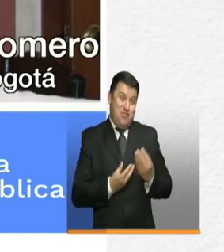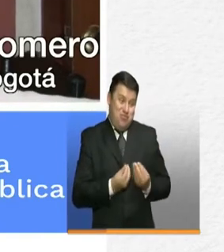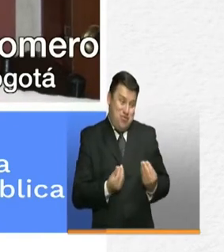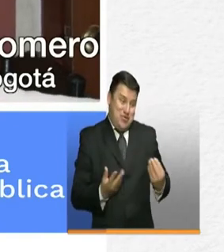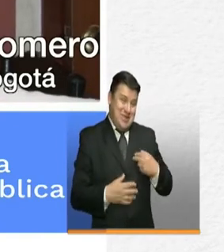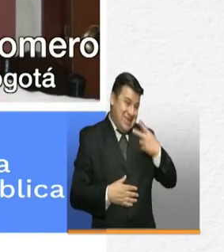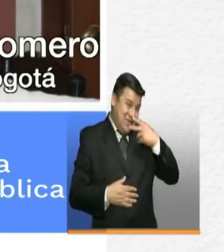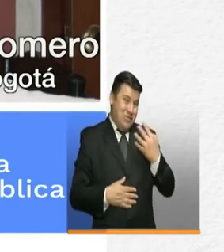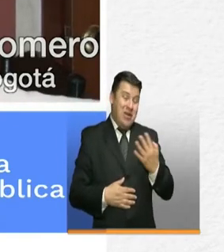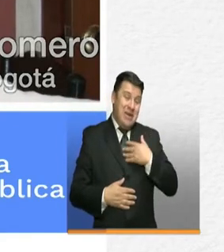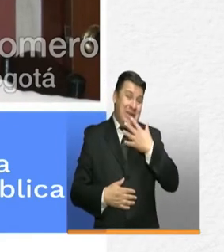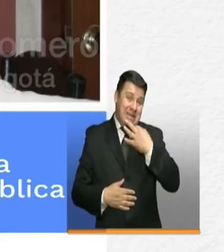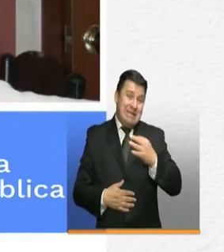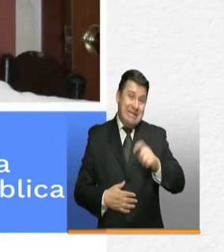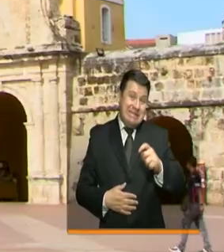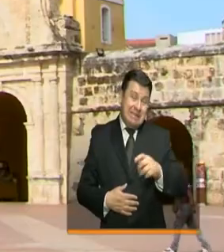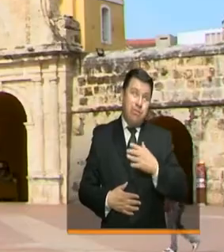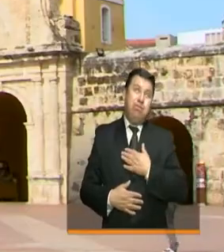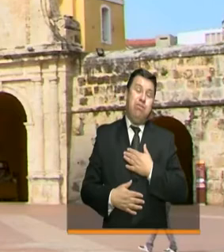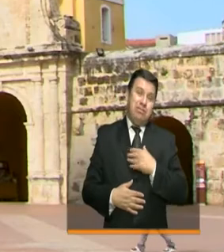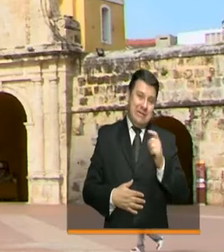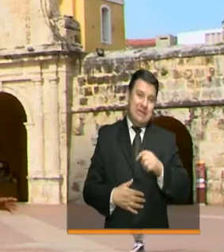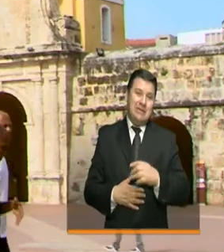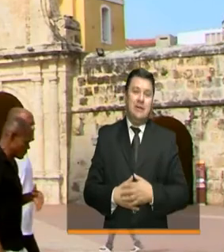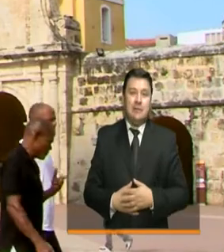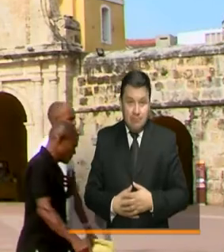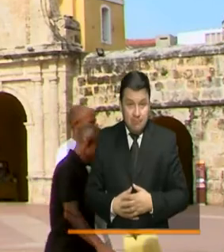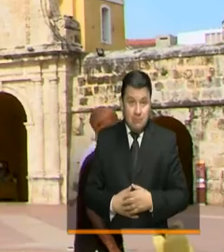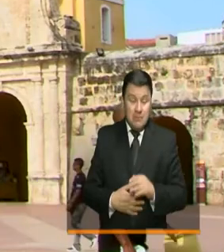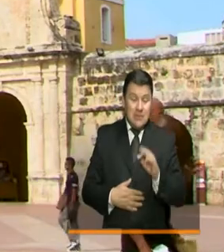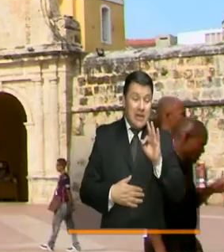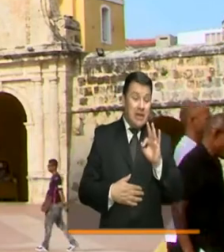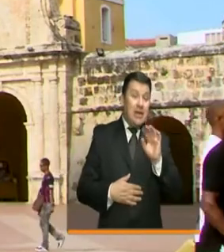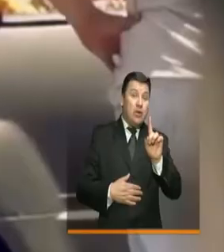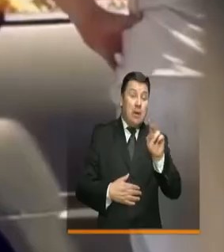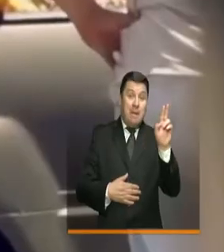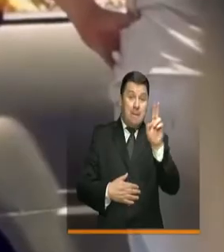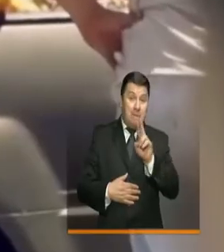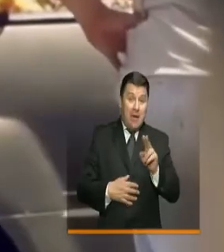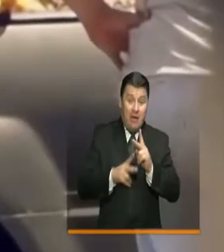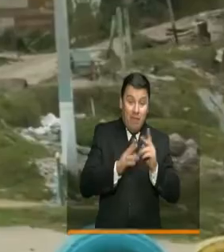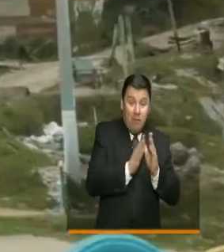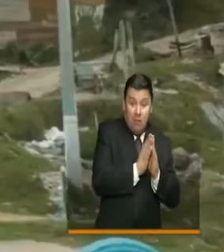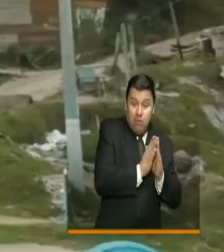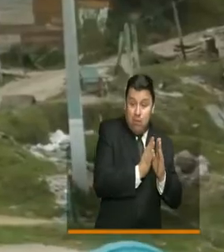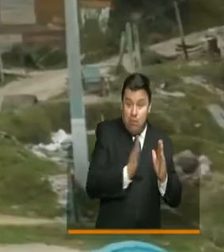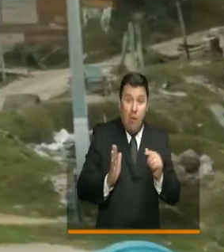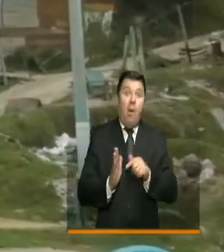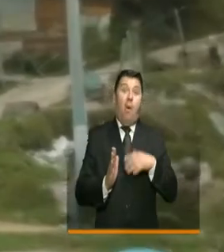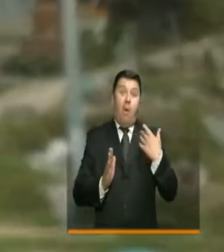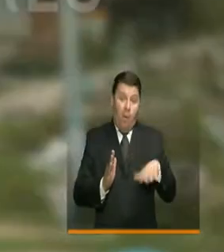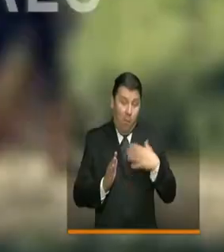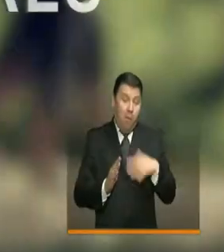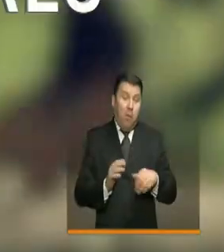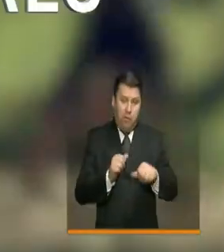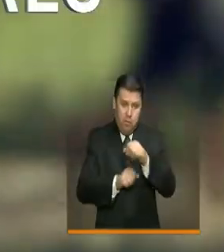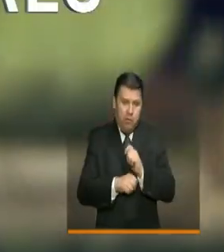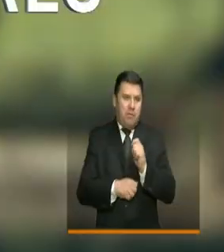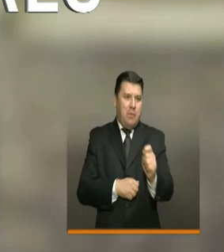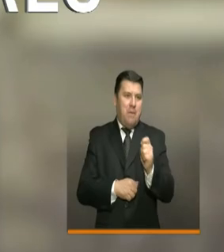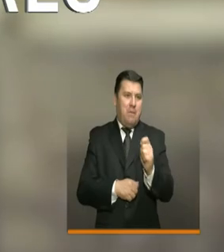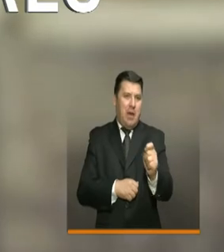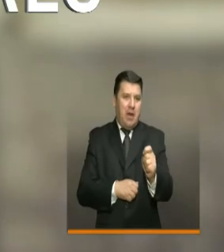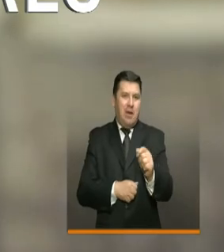muchos y pues la verdad lo necesitamos. Desde el 31 de marzo a la fecha, se han beneficiado con la devolución del